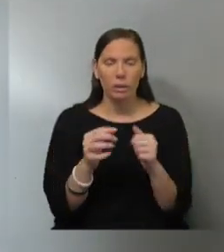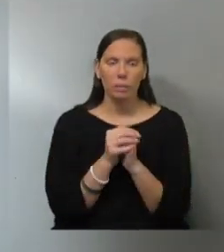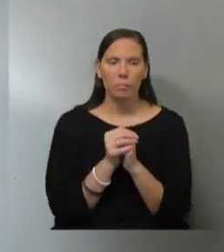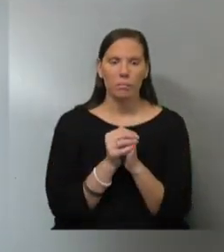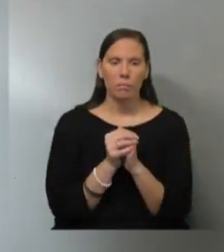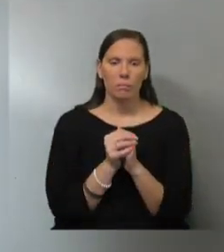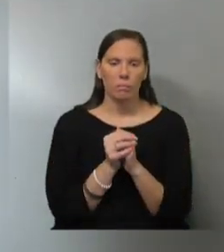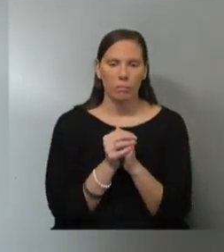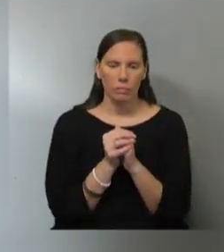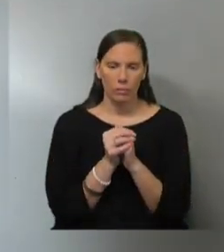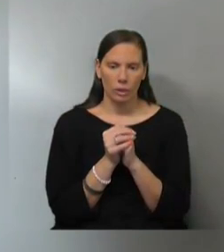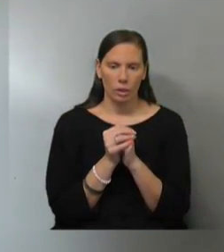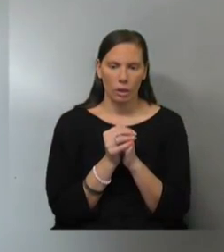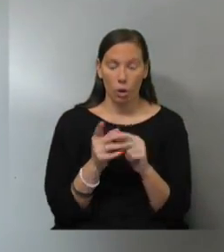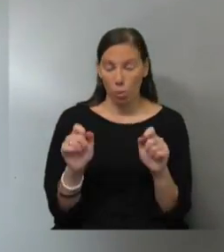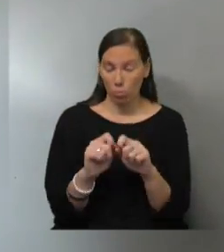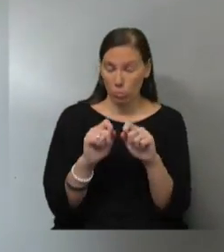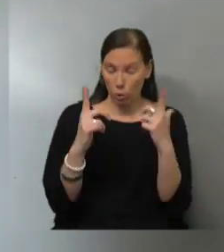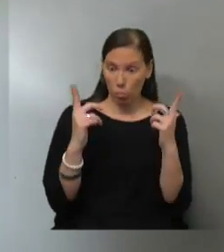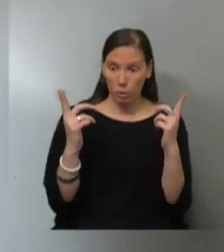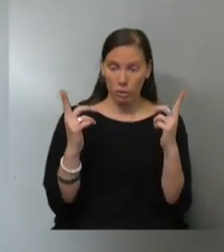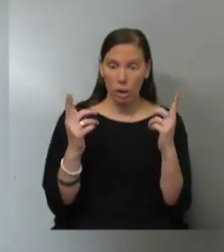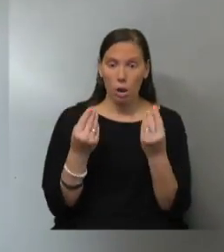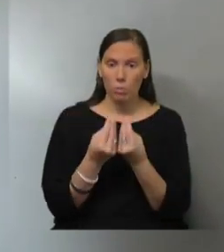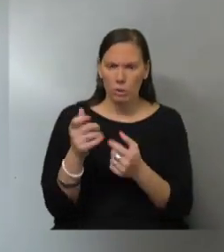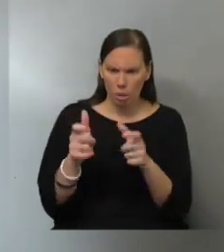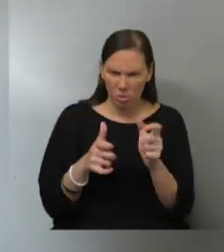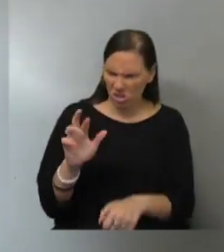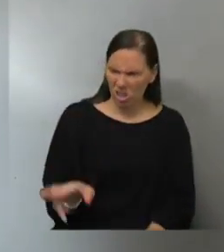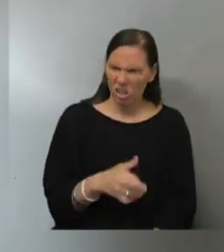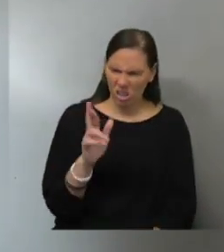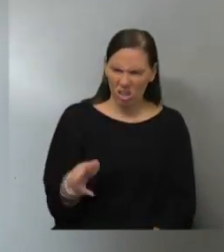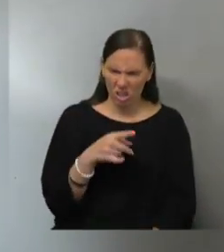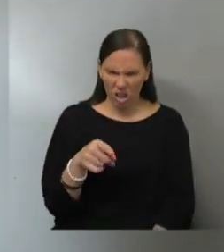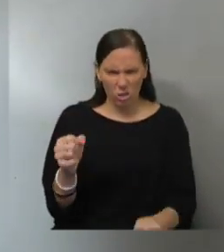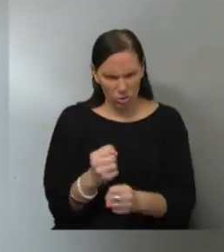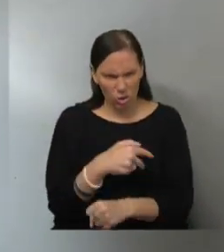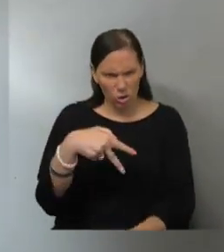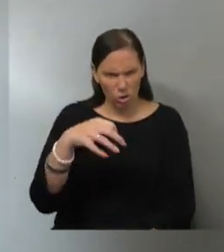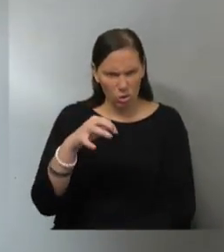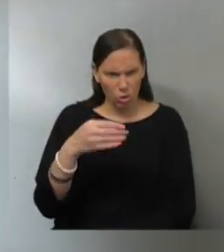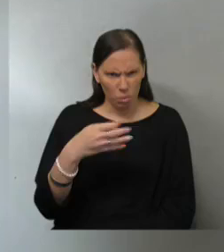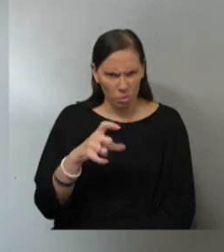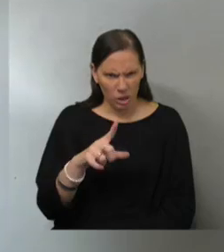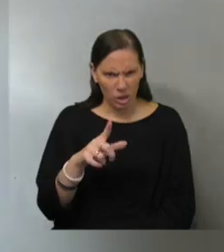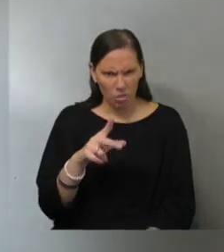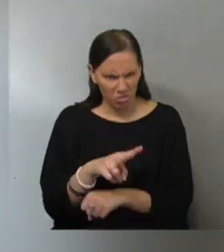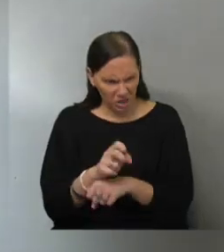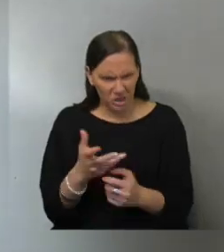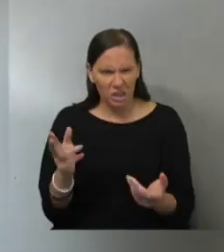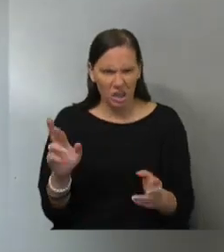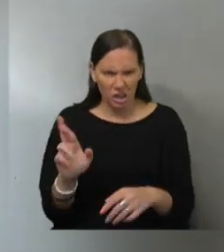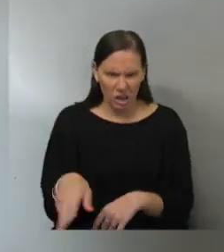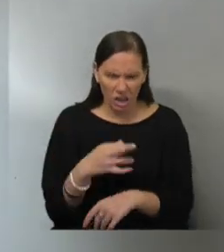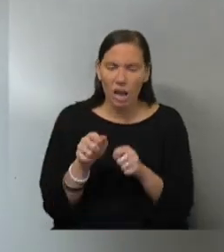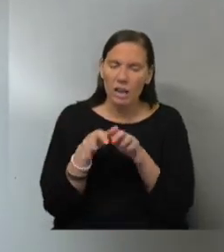este cayó un poquito de sorpresa hay mucha gente diciendo Qué raro que esto es un Nobel de física no porque eh las redes